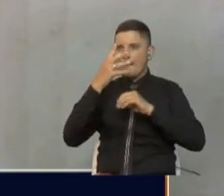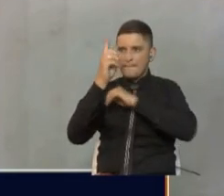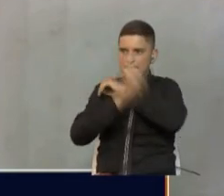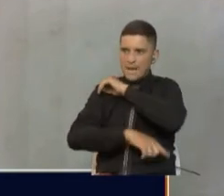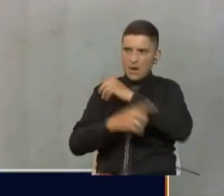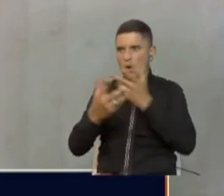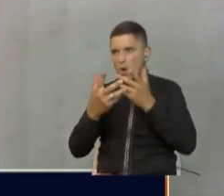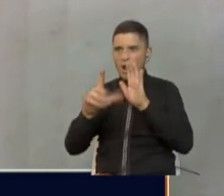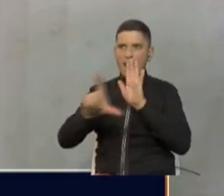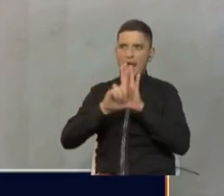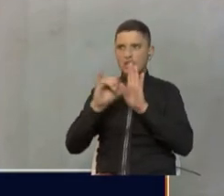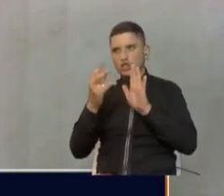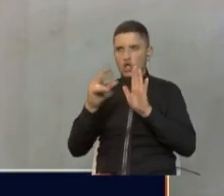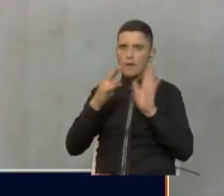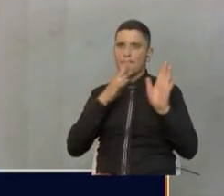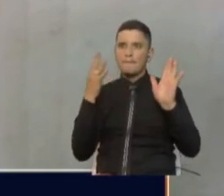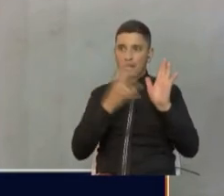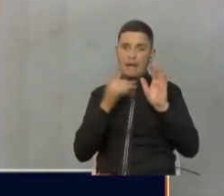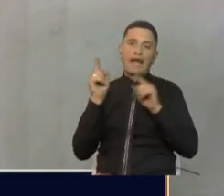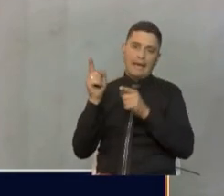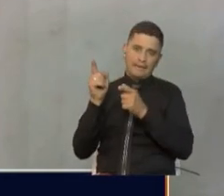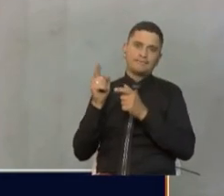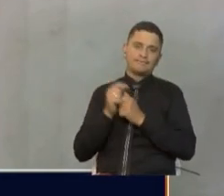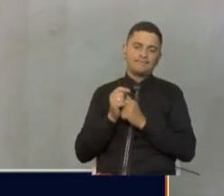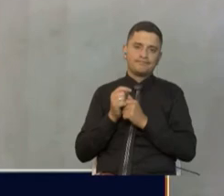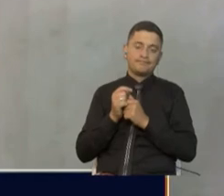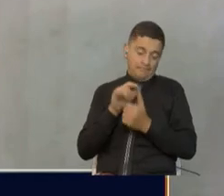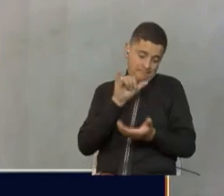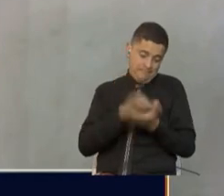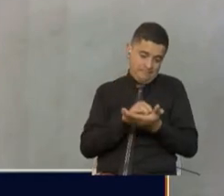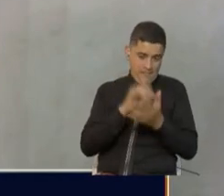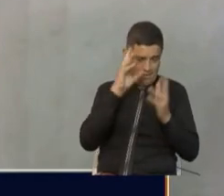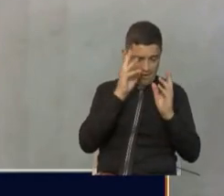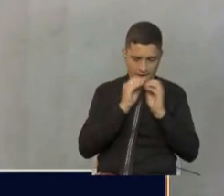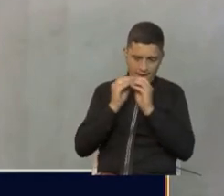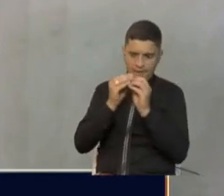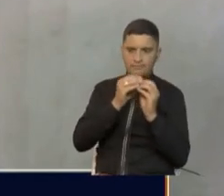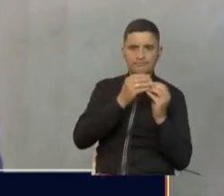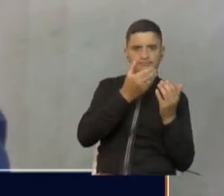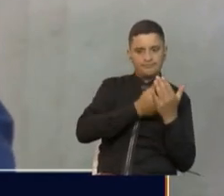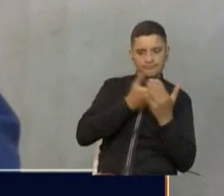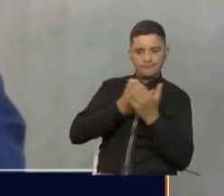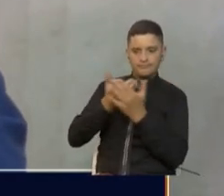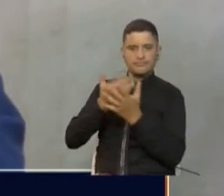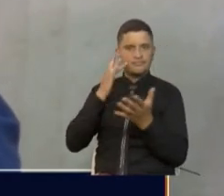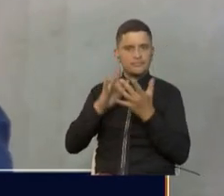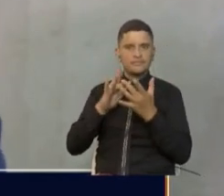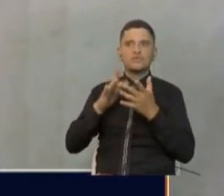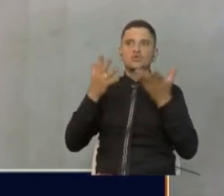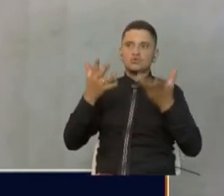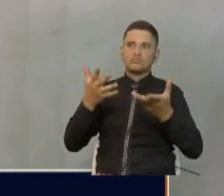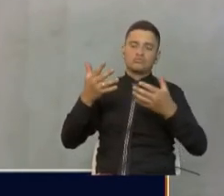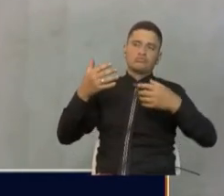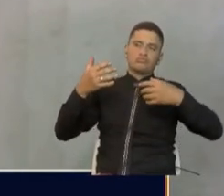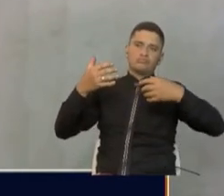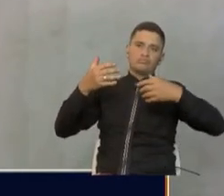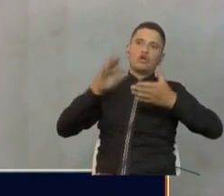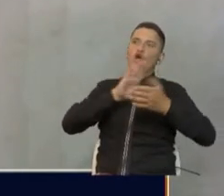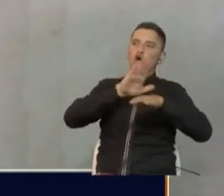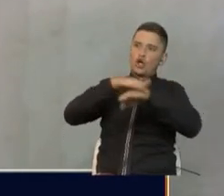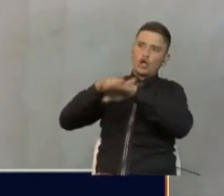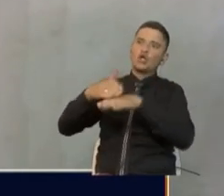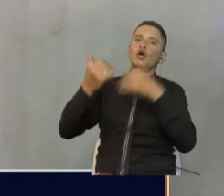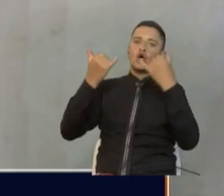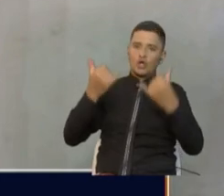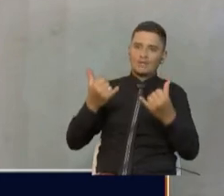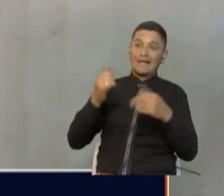ahí también lo hay. Y por ello, dentro de lo que hemos compulsado como copias con la decisión de notificación del día de hoy, los entes